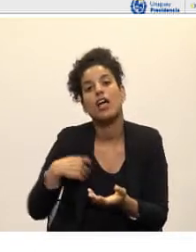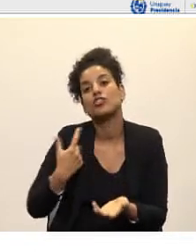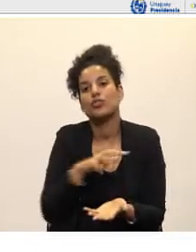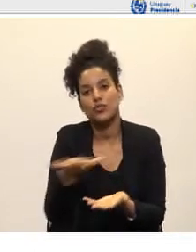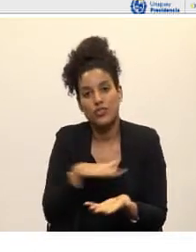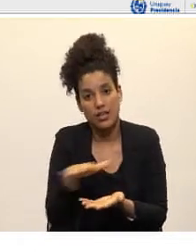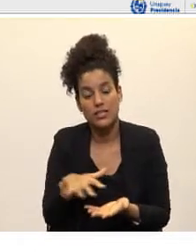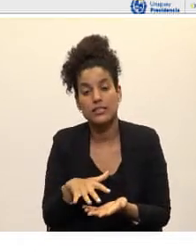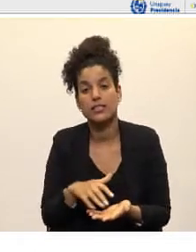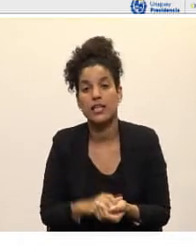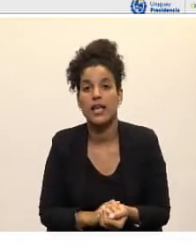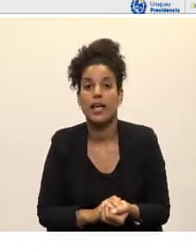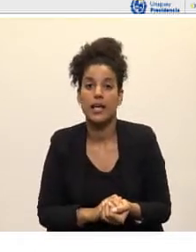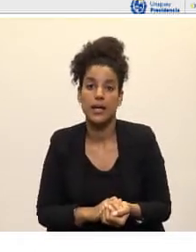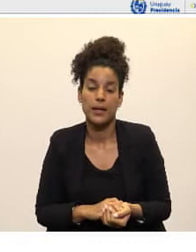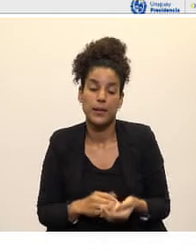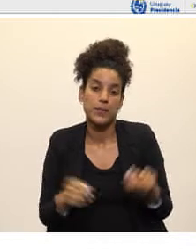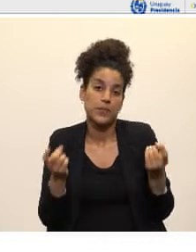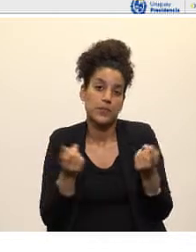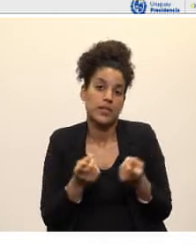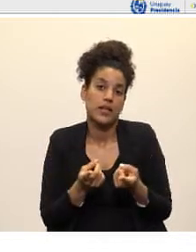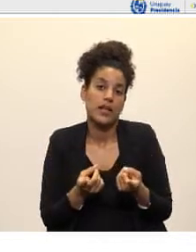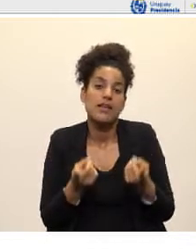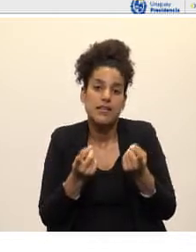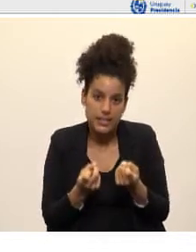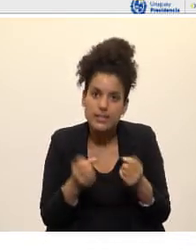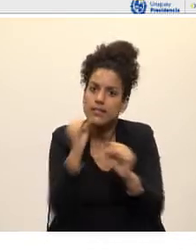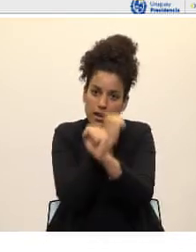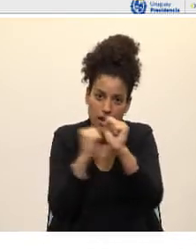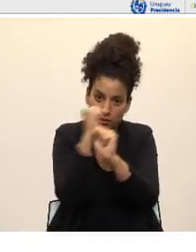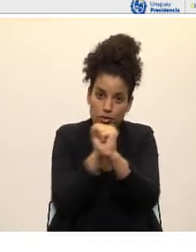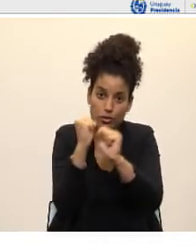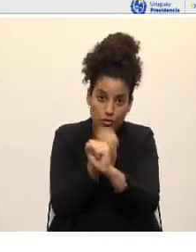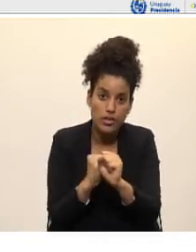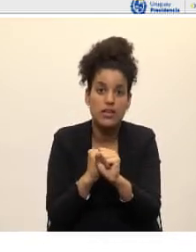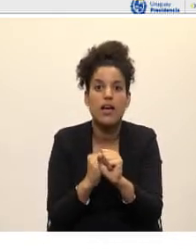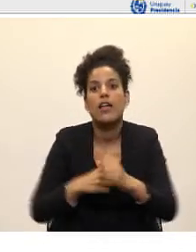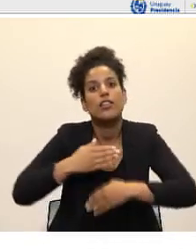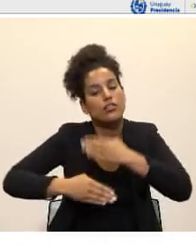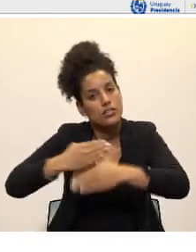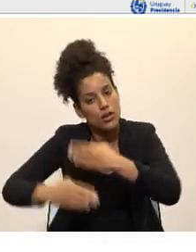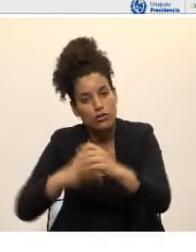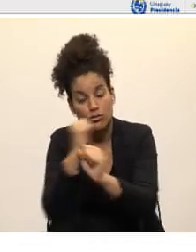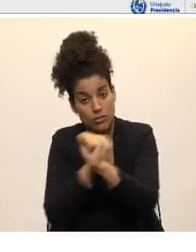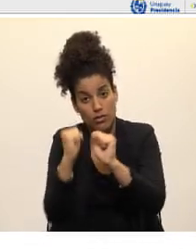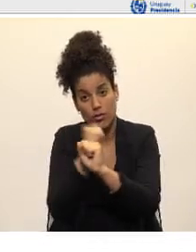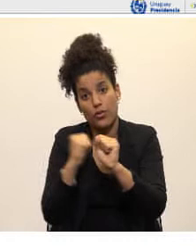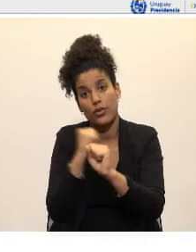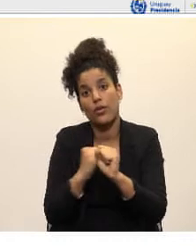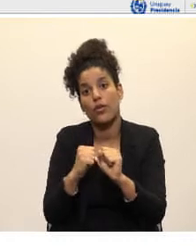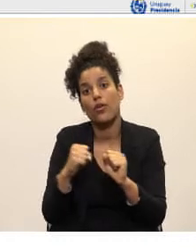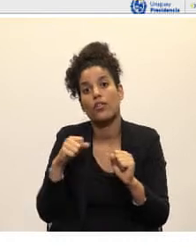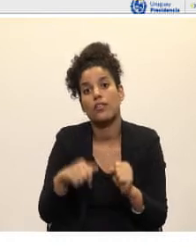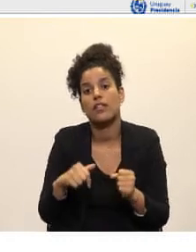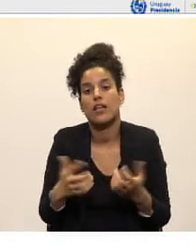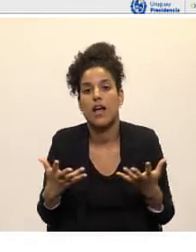generando, van a necesitar de la tecnología y de los desarrollos tecnológicos desde este lugar